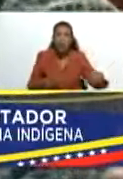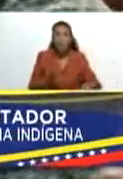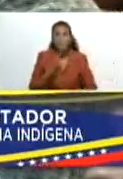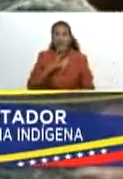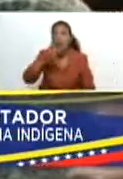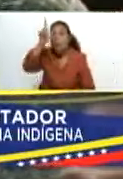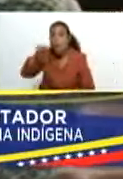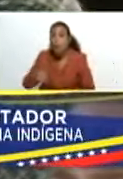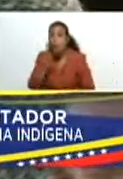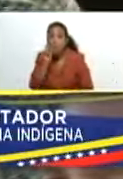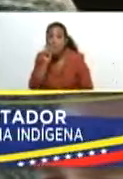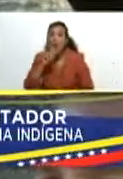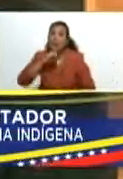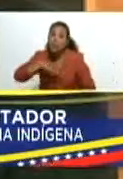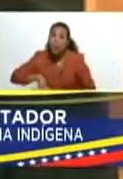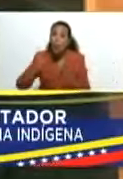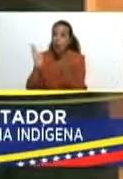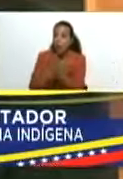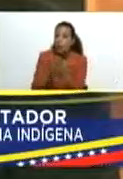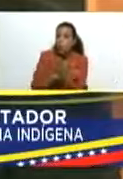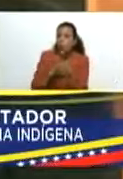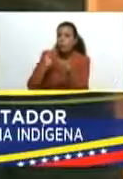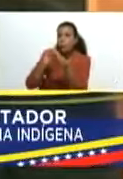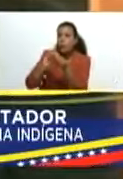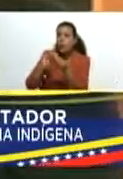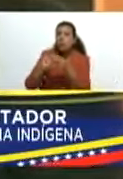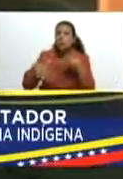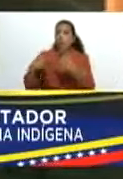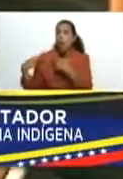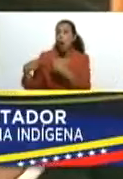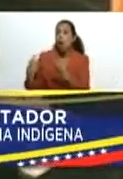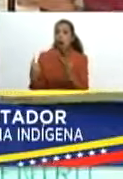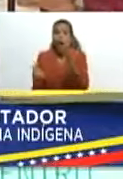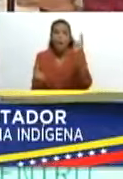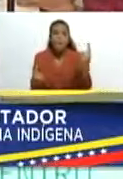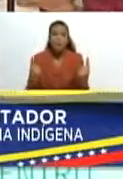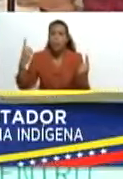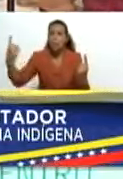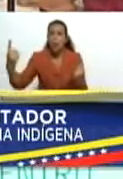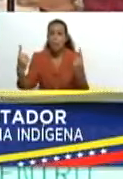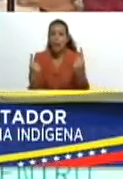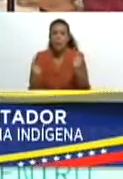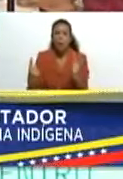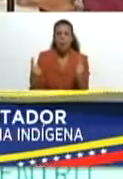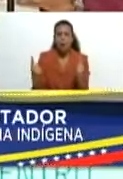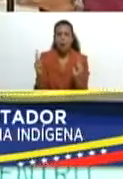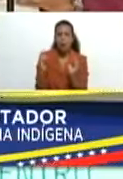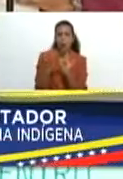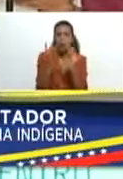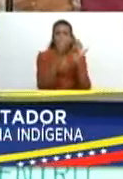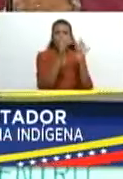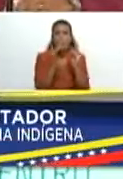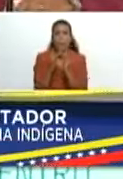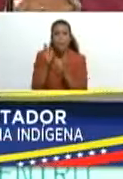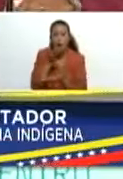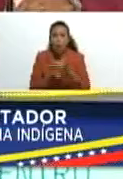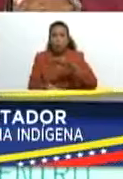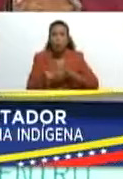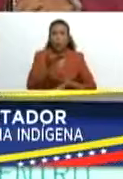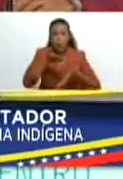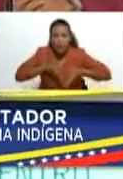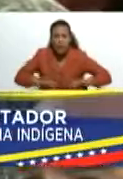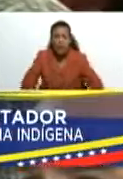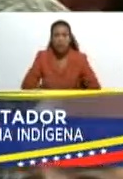Yo le debo a él varios libros que le he solicitado, pero no sé si podemos hacer la transferencia del préstamo, que él responda por la